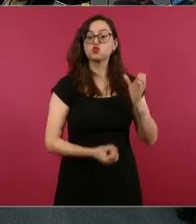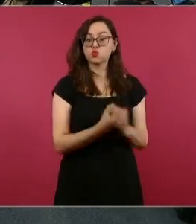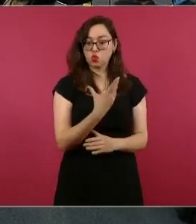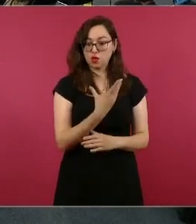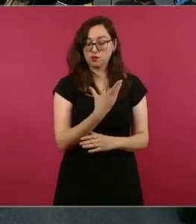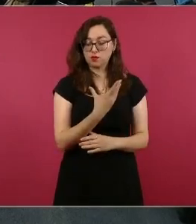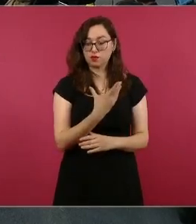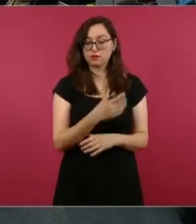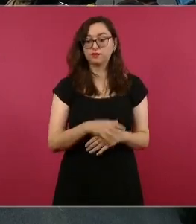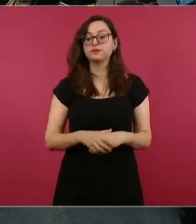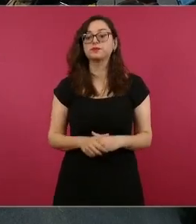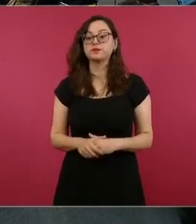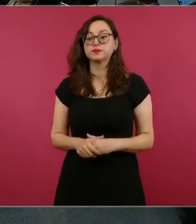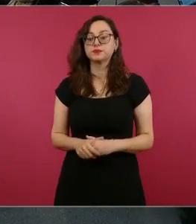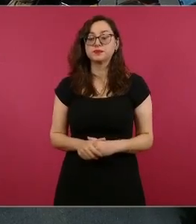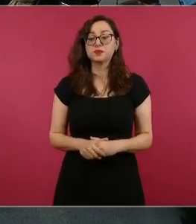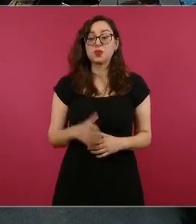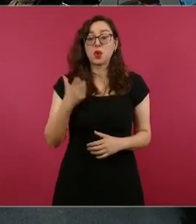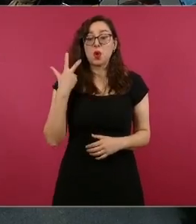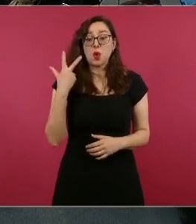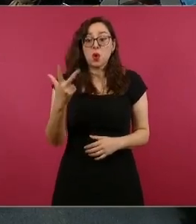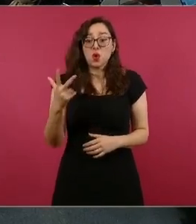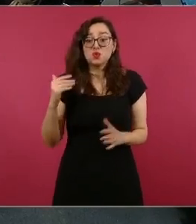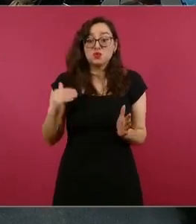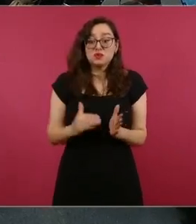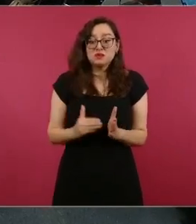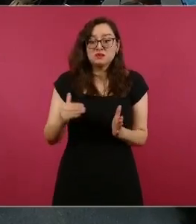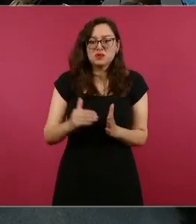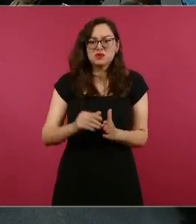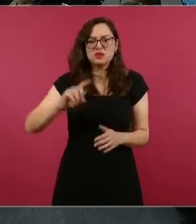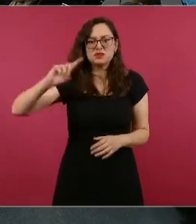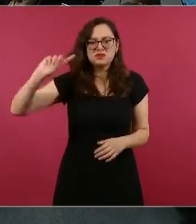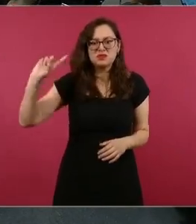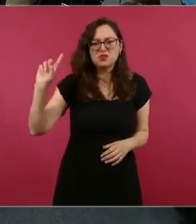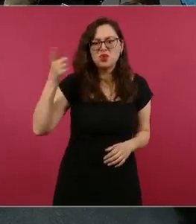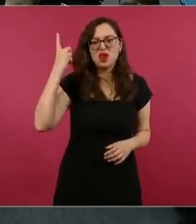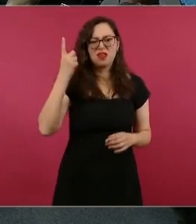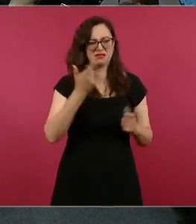mil millones de dólares. Con más de 8 mil millones de dólares.